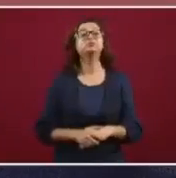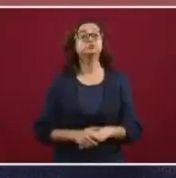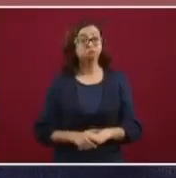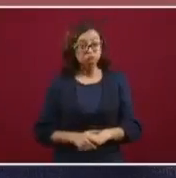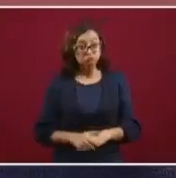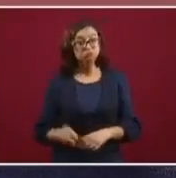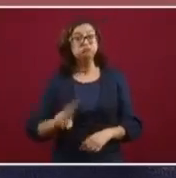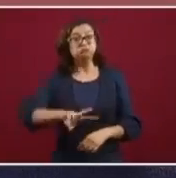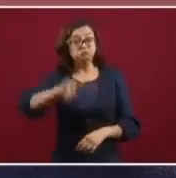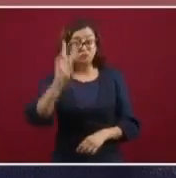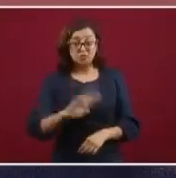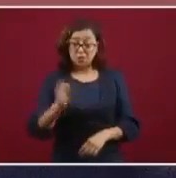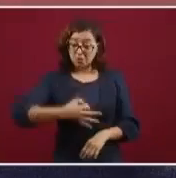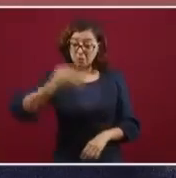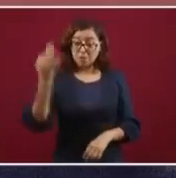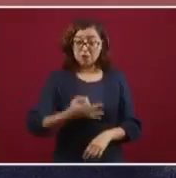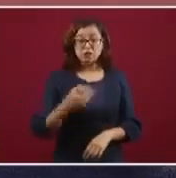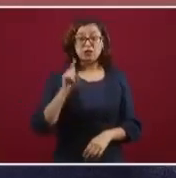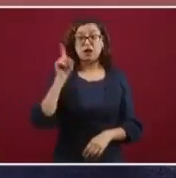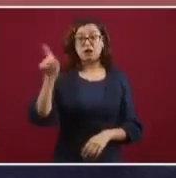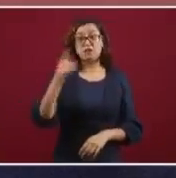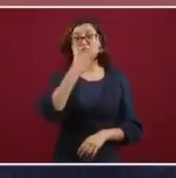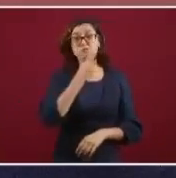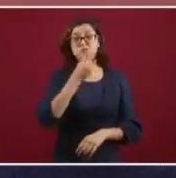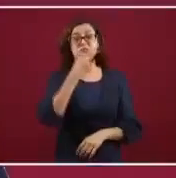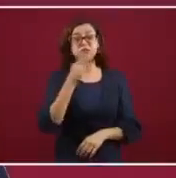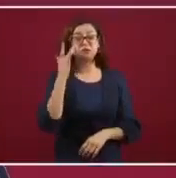regresa a Santana de Colombia,